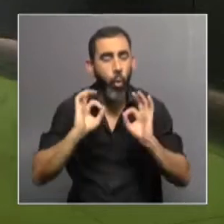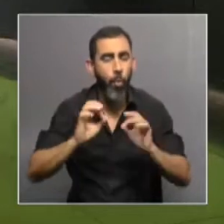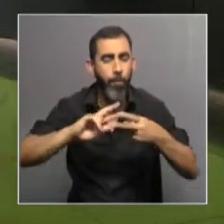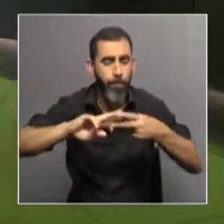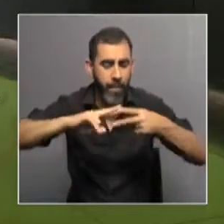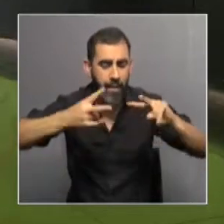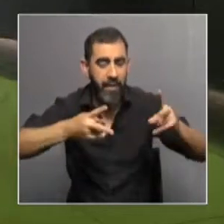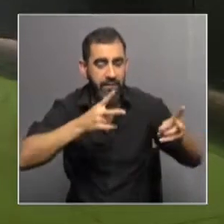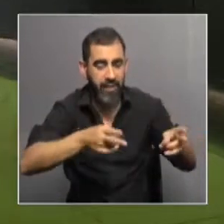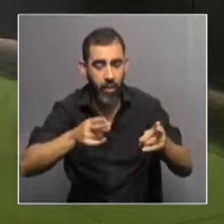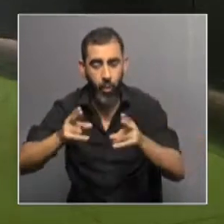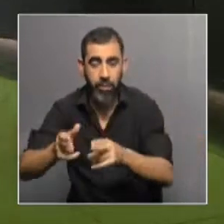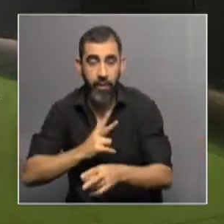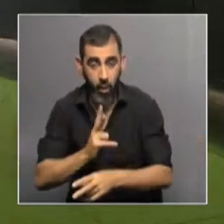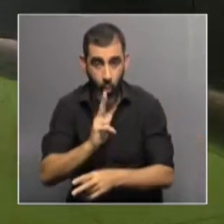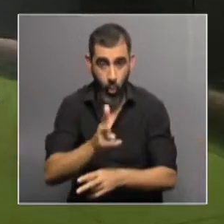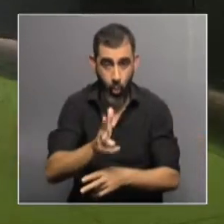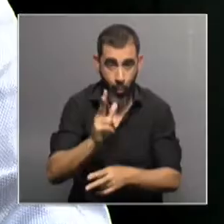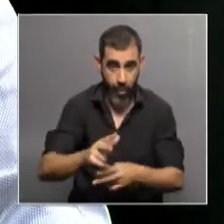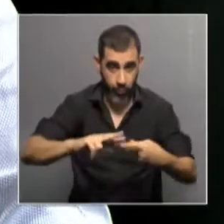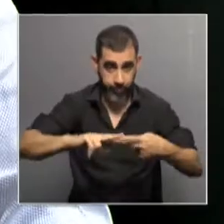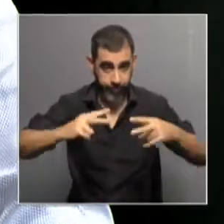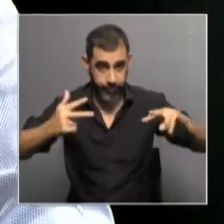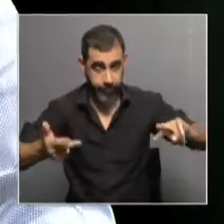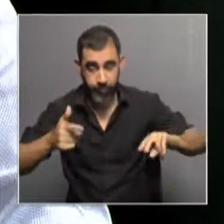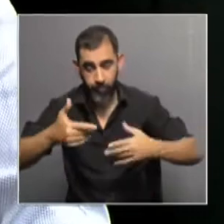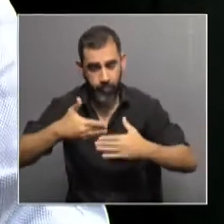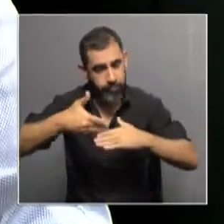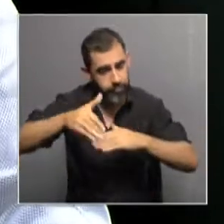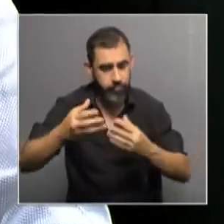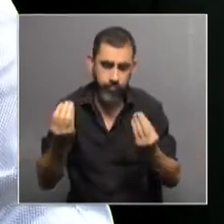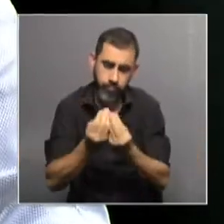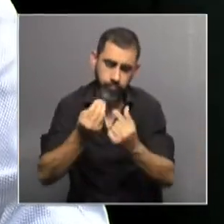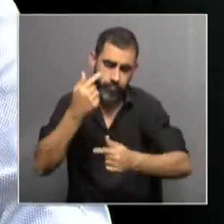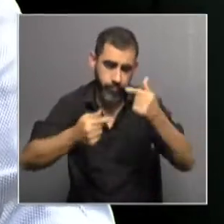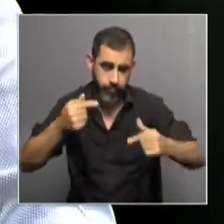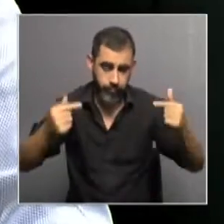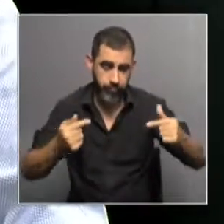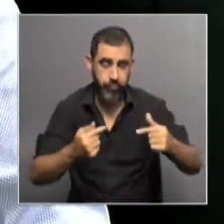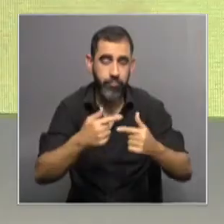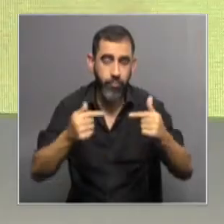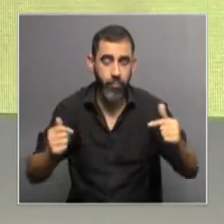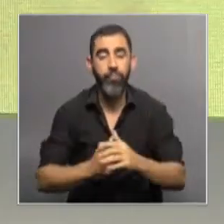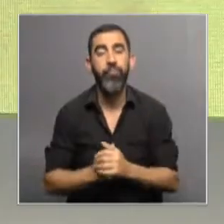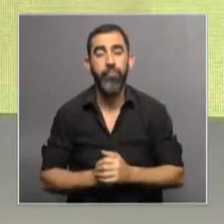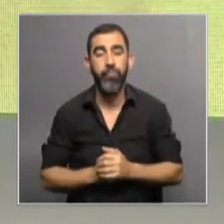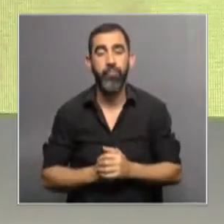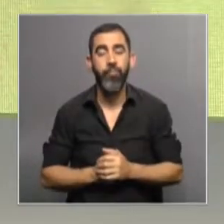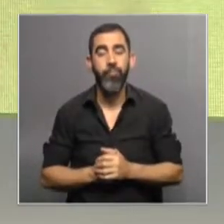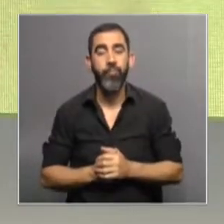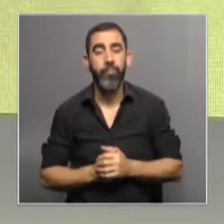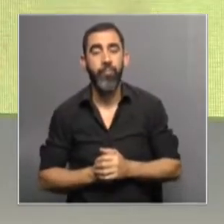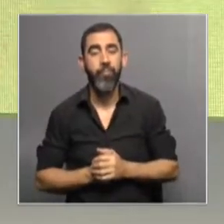completa del genoma humano y a partir de allí una cantidad de aplicaciones que, bueno, en algún caso parecen de ciencia ficción.